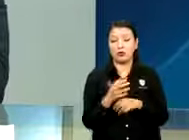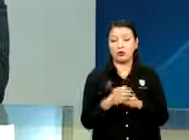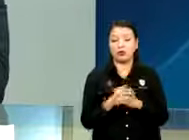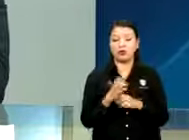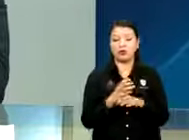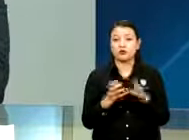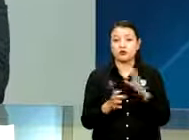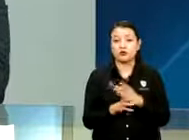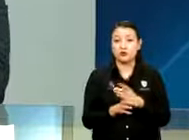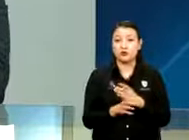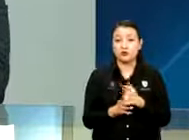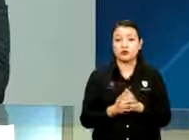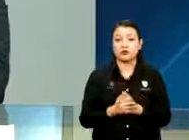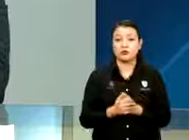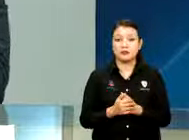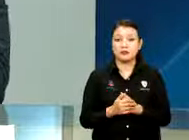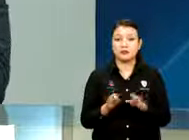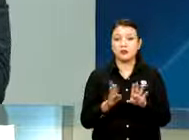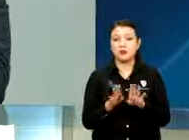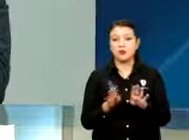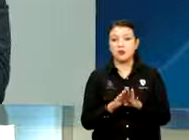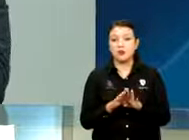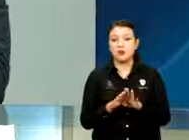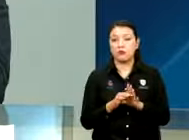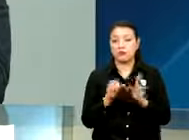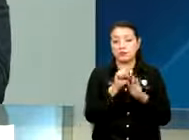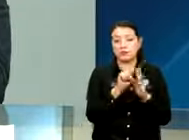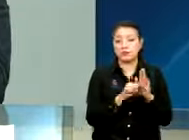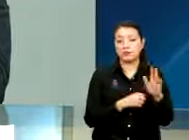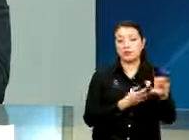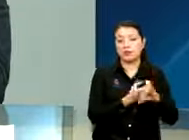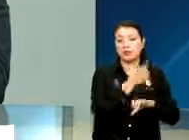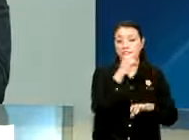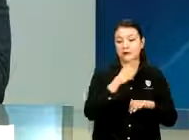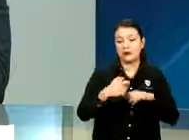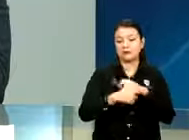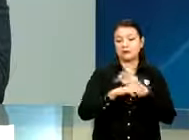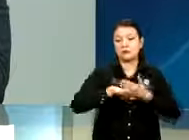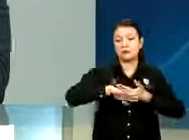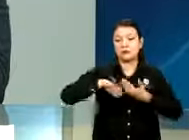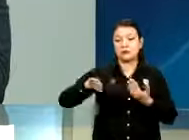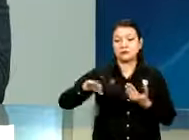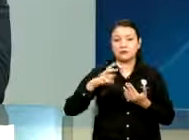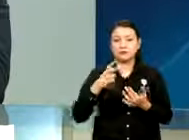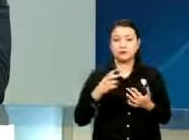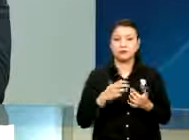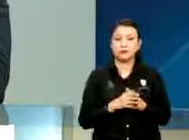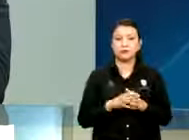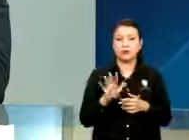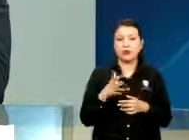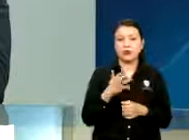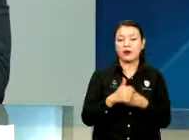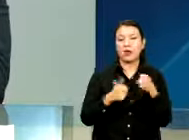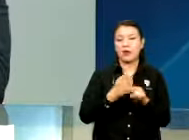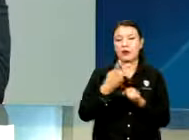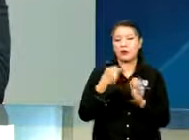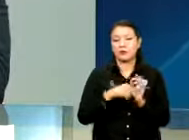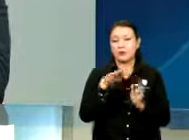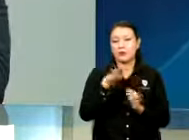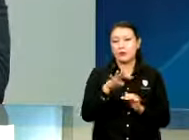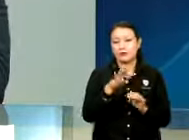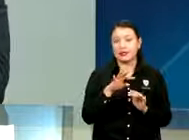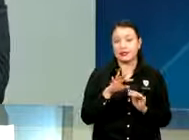órganos como el sistema estatal anticorrupción pues se vieron perfeccionados hasta finales de 2019 con la creación y